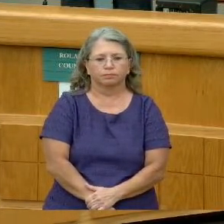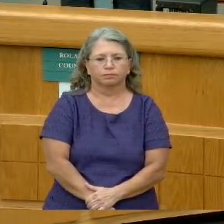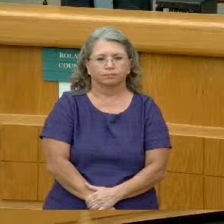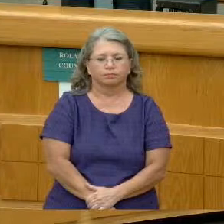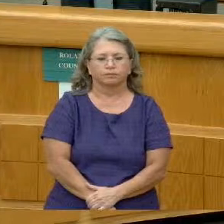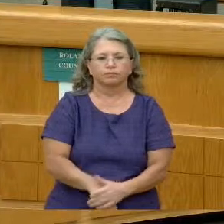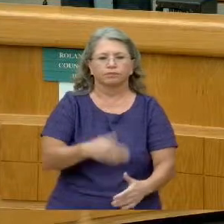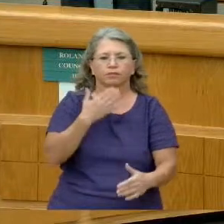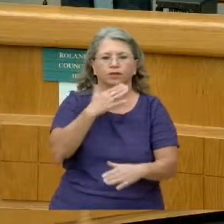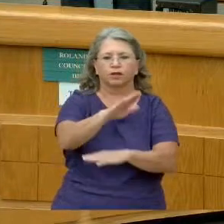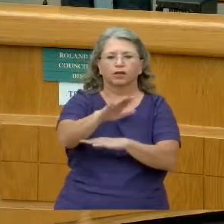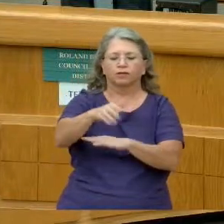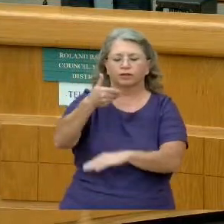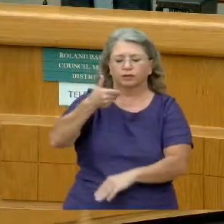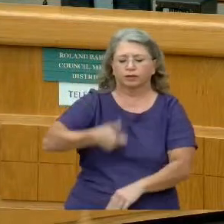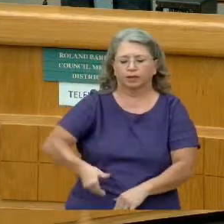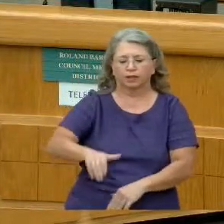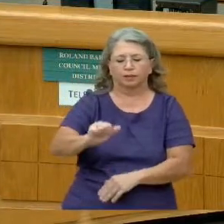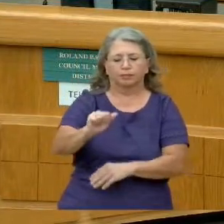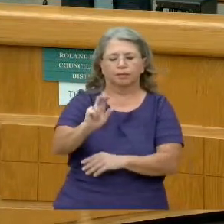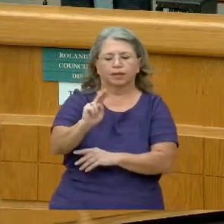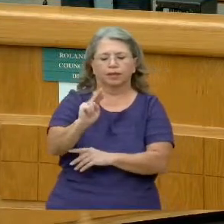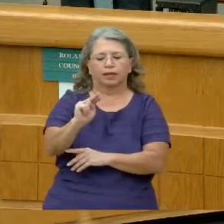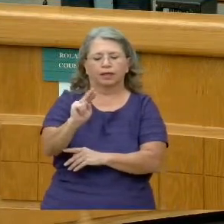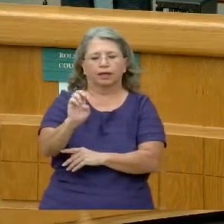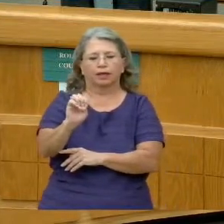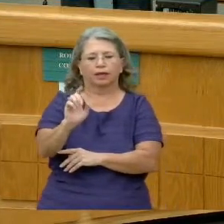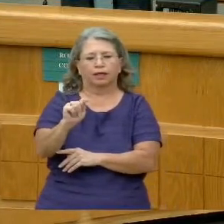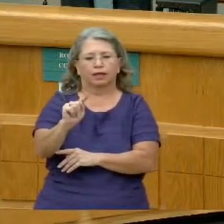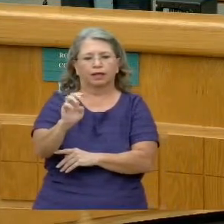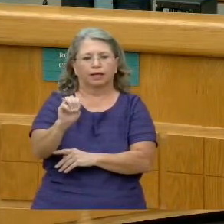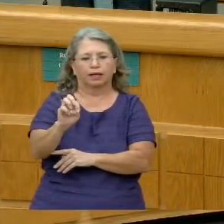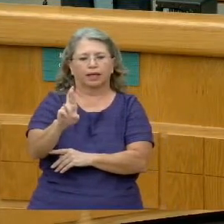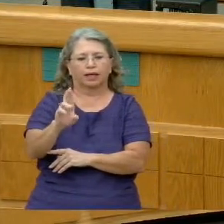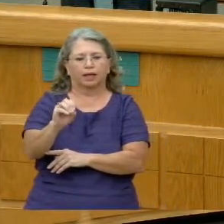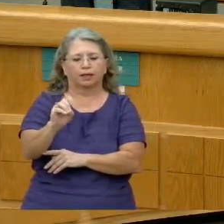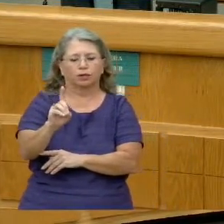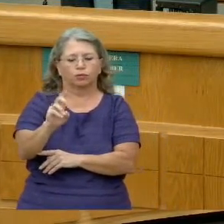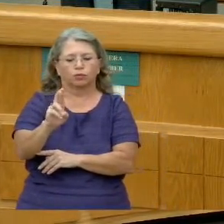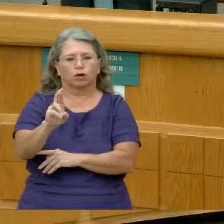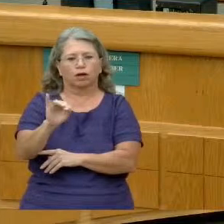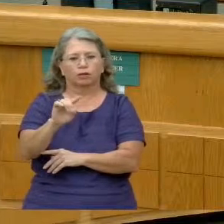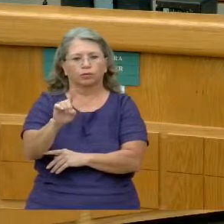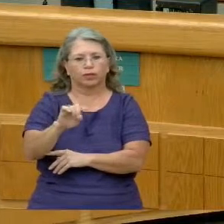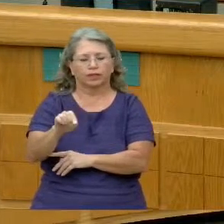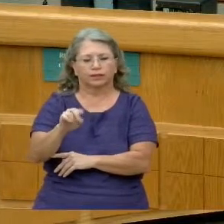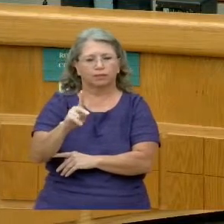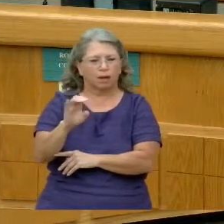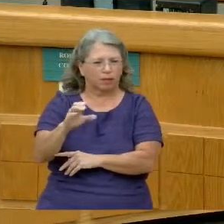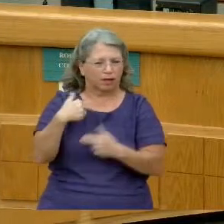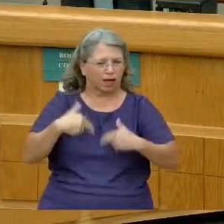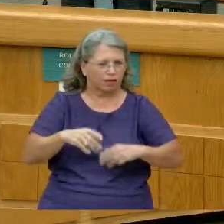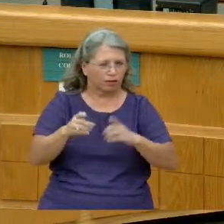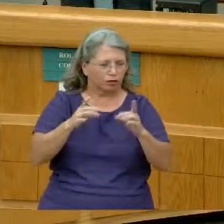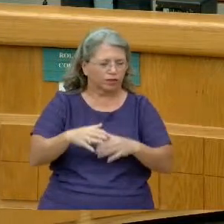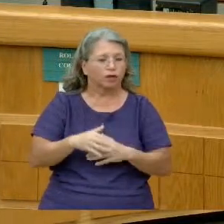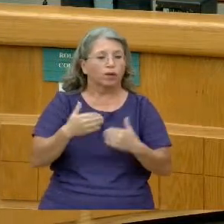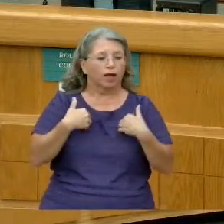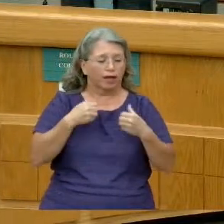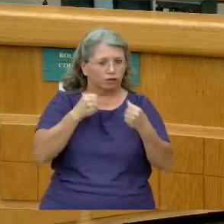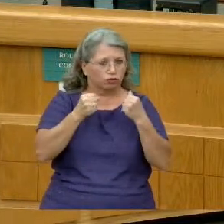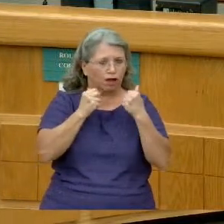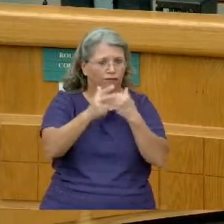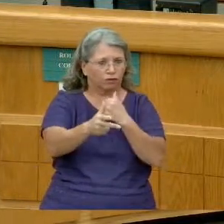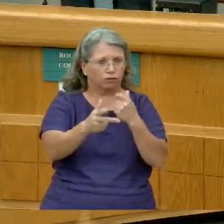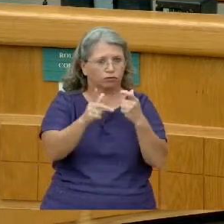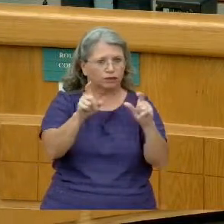Good afternoon, Annette Rodriguez, Public Health Director. The Health District conducted our daily drive-through this morning. We had